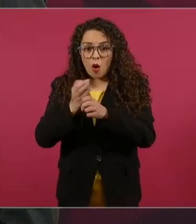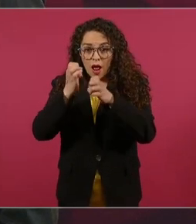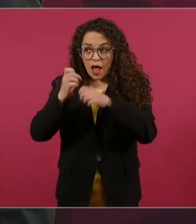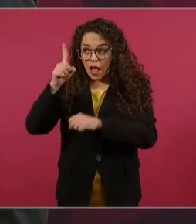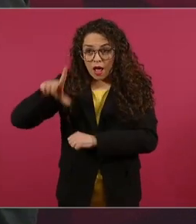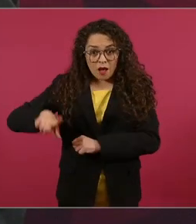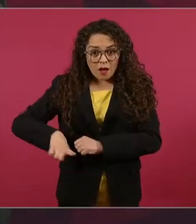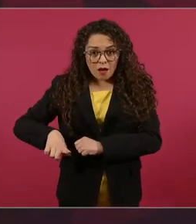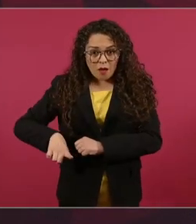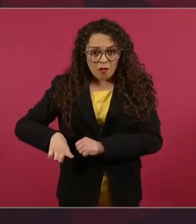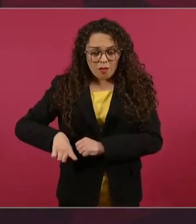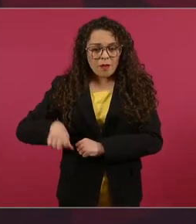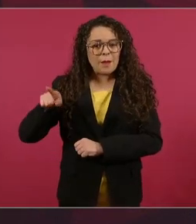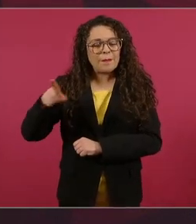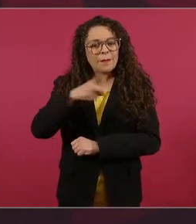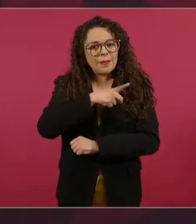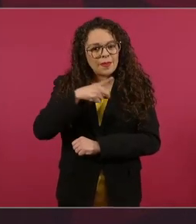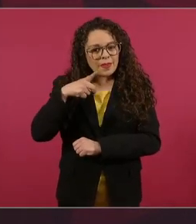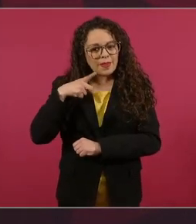para